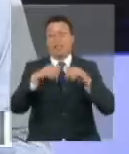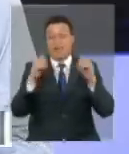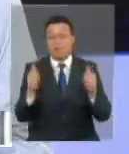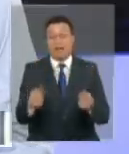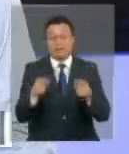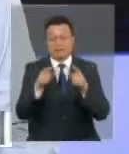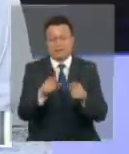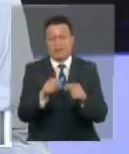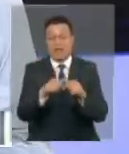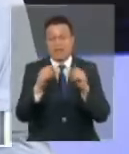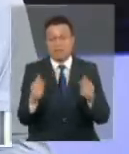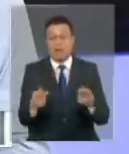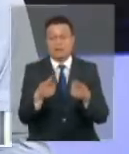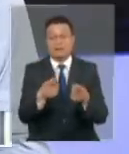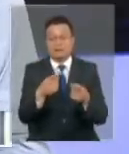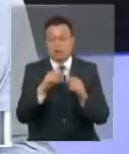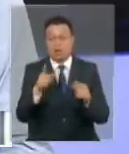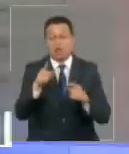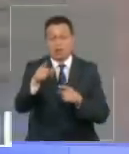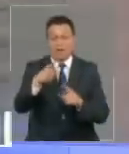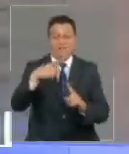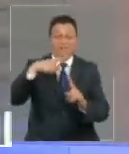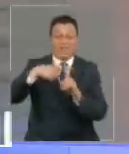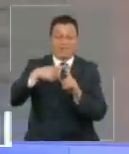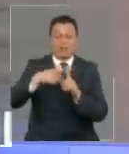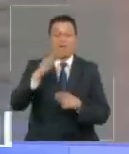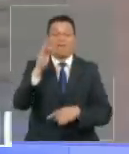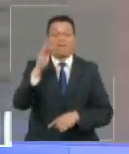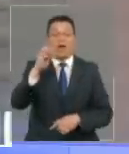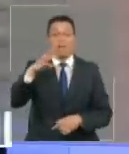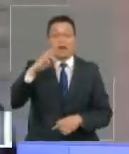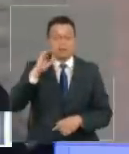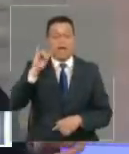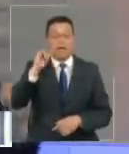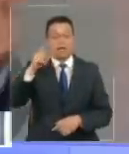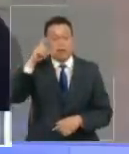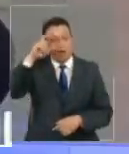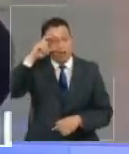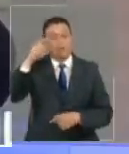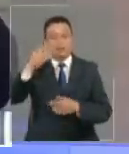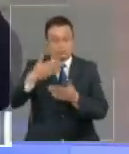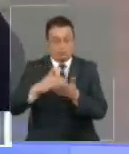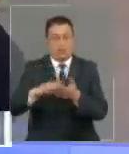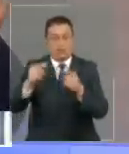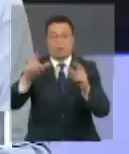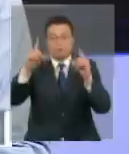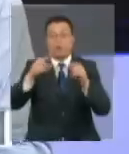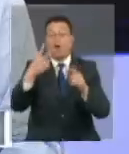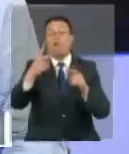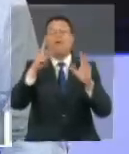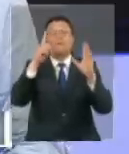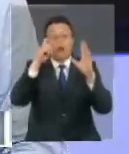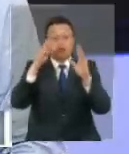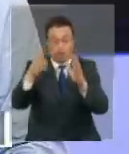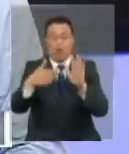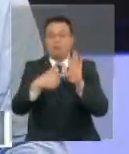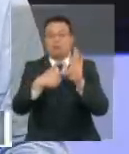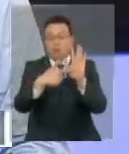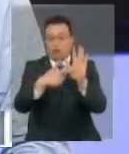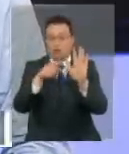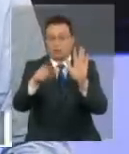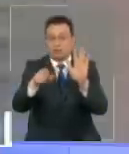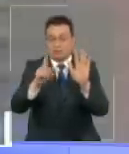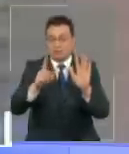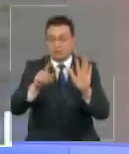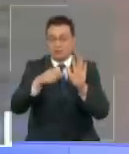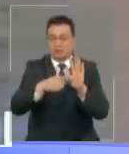son, además, insuficientes. Oye, son beneficiarios de la farmacia y de la óptica popular. Y yo quisiera que mostrara la foto de nuevo, ¿eh? Porque esa no